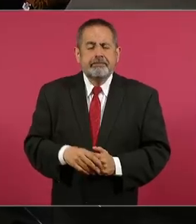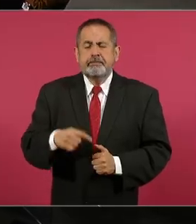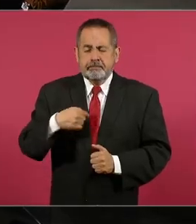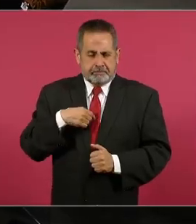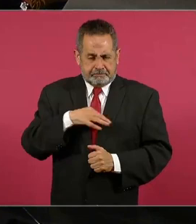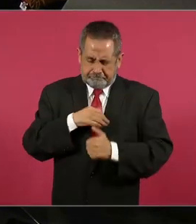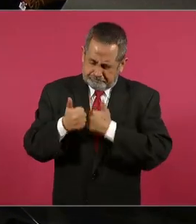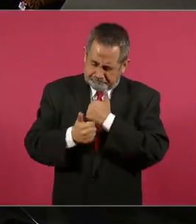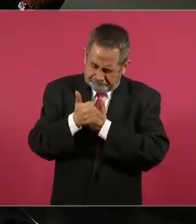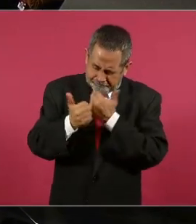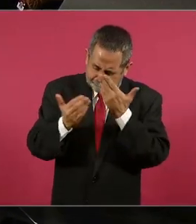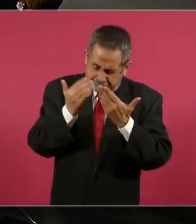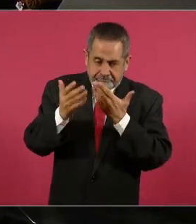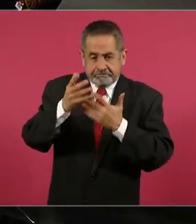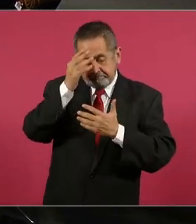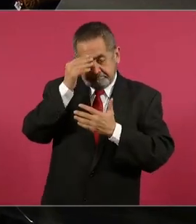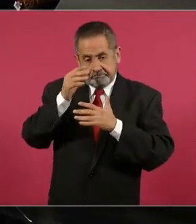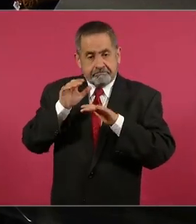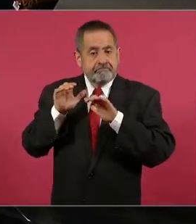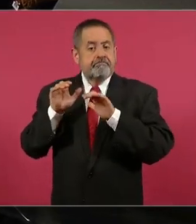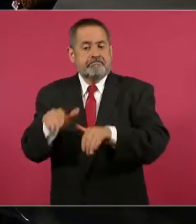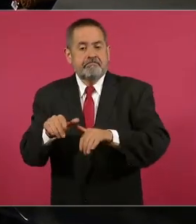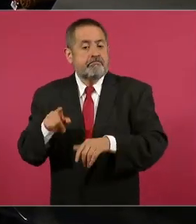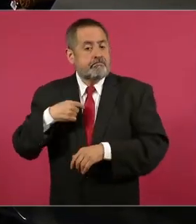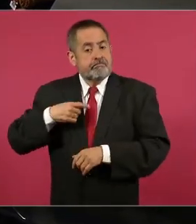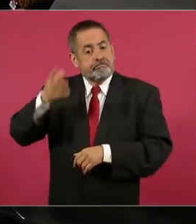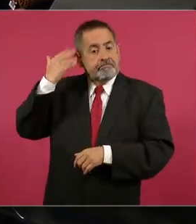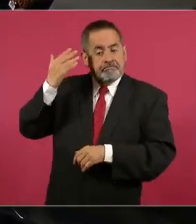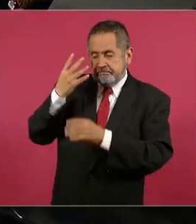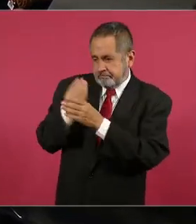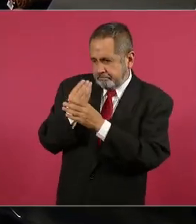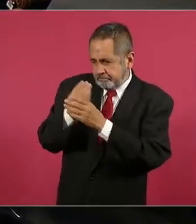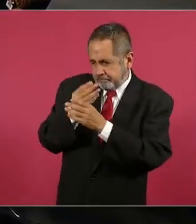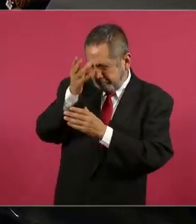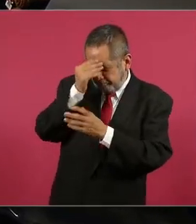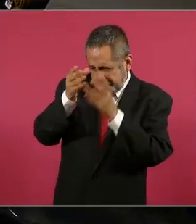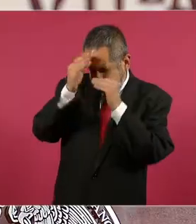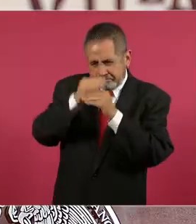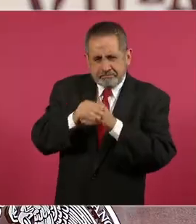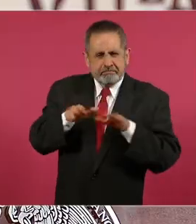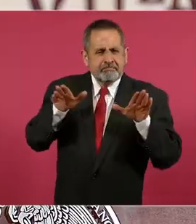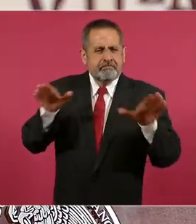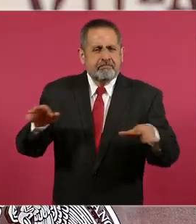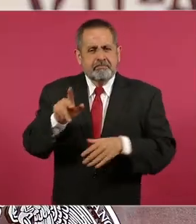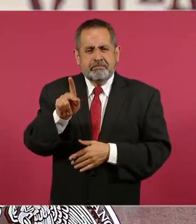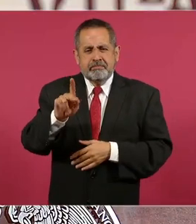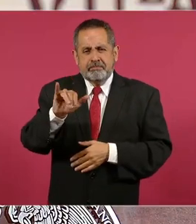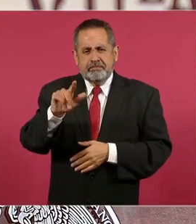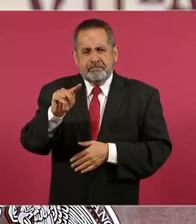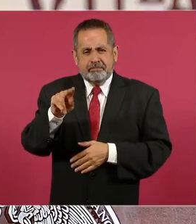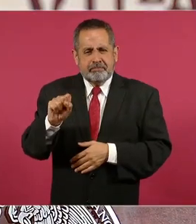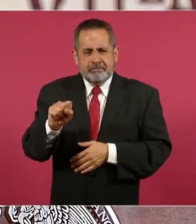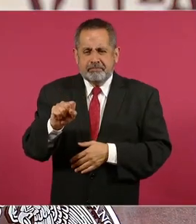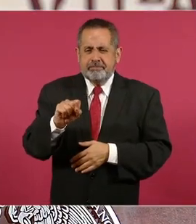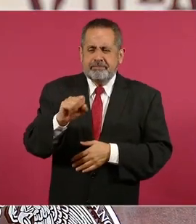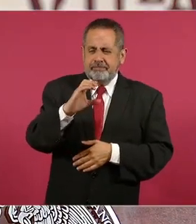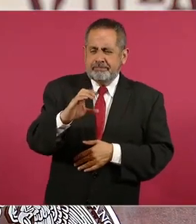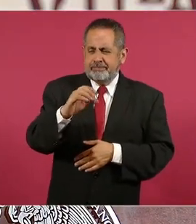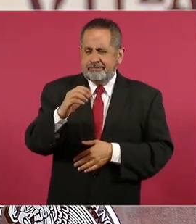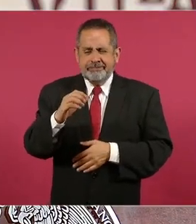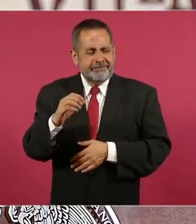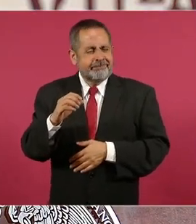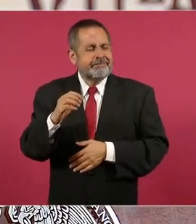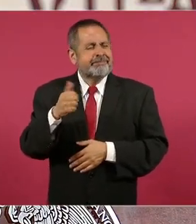concursar y hacer un curso de aviones Pilatus PC-7